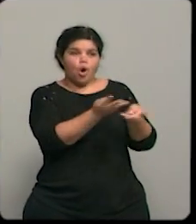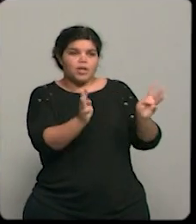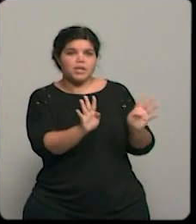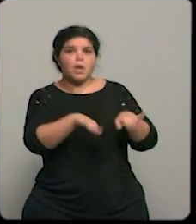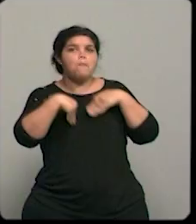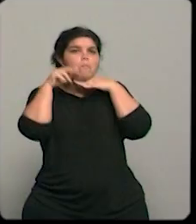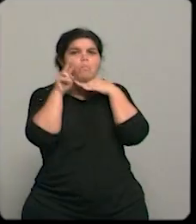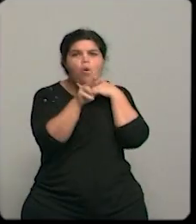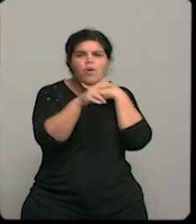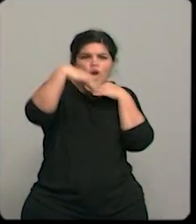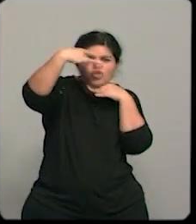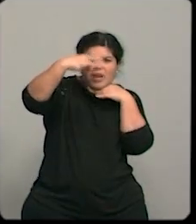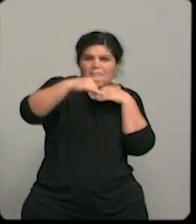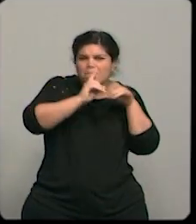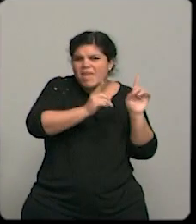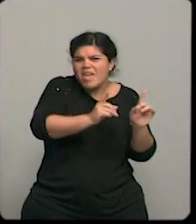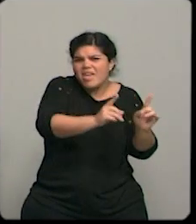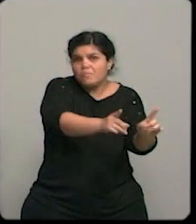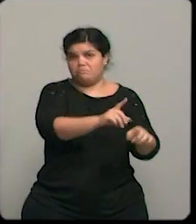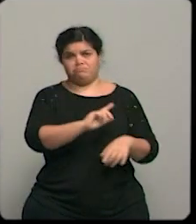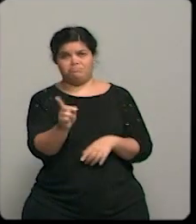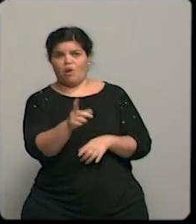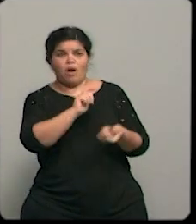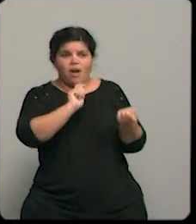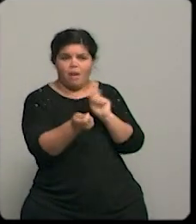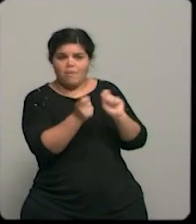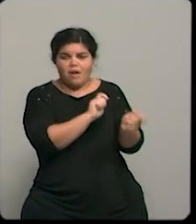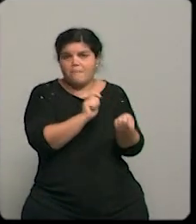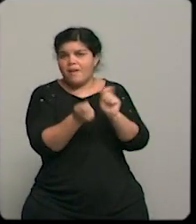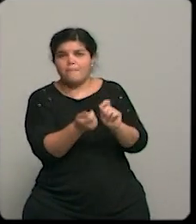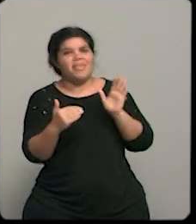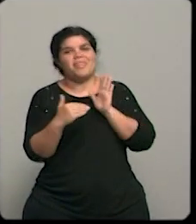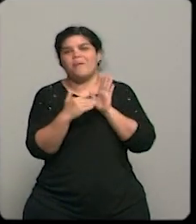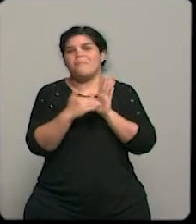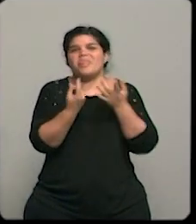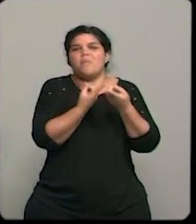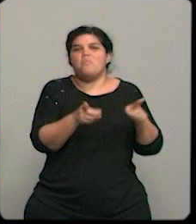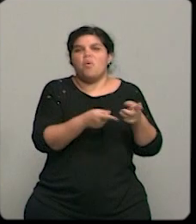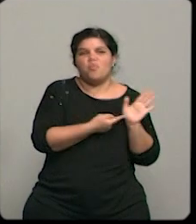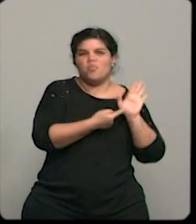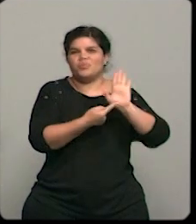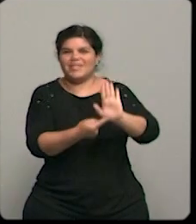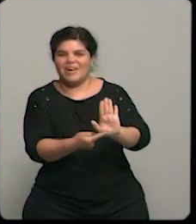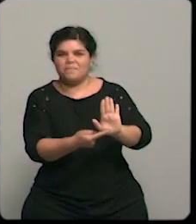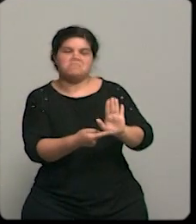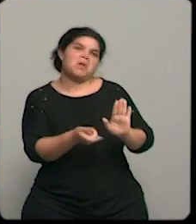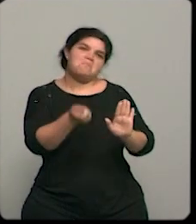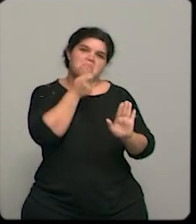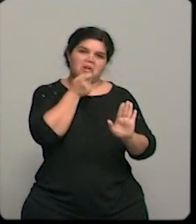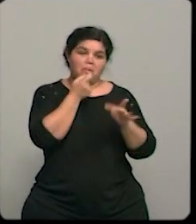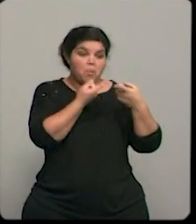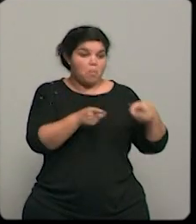Algunos son tangenciales, claro. Hay otros que no. Cuando haces una propuesta de corte más popular, por